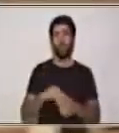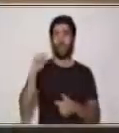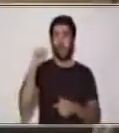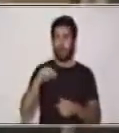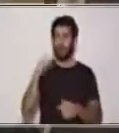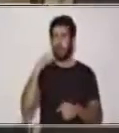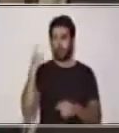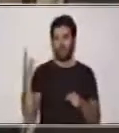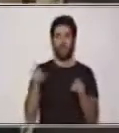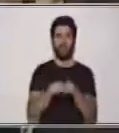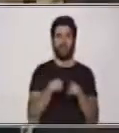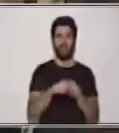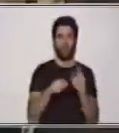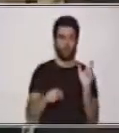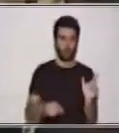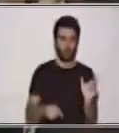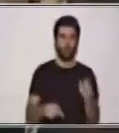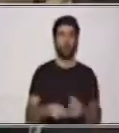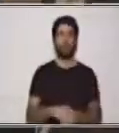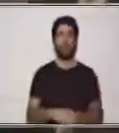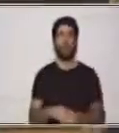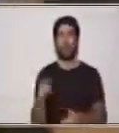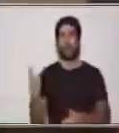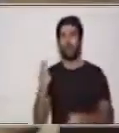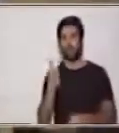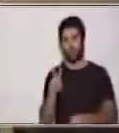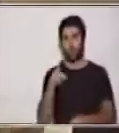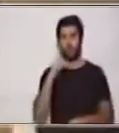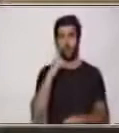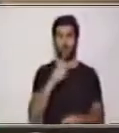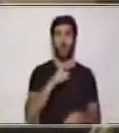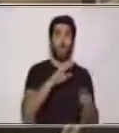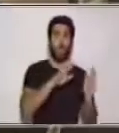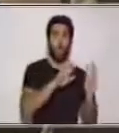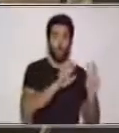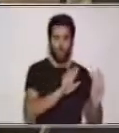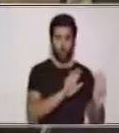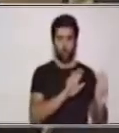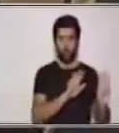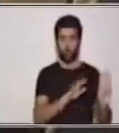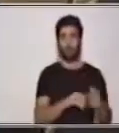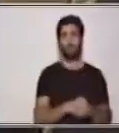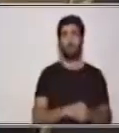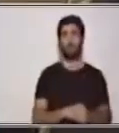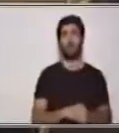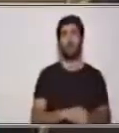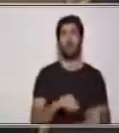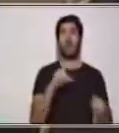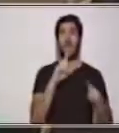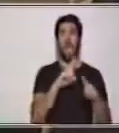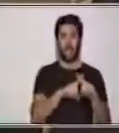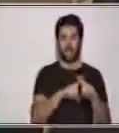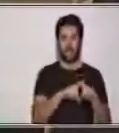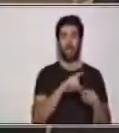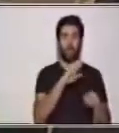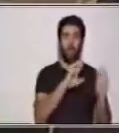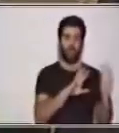a descomponer en 2, el 8 lo podemos descomponer en 2 por